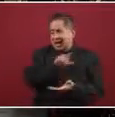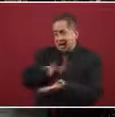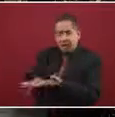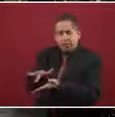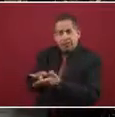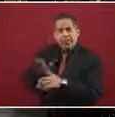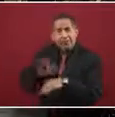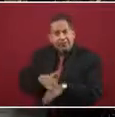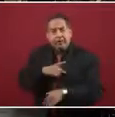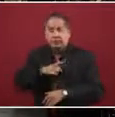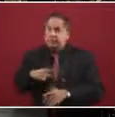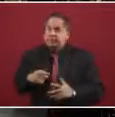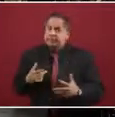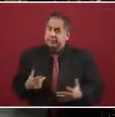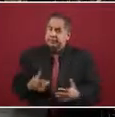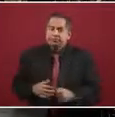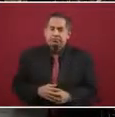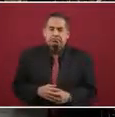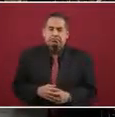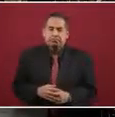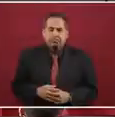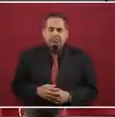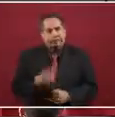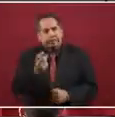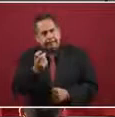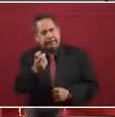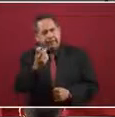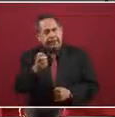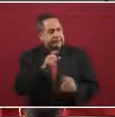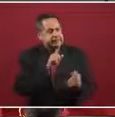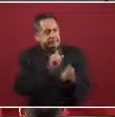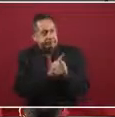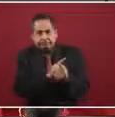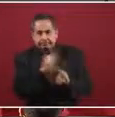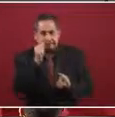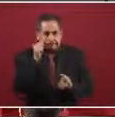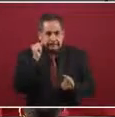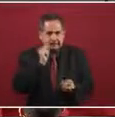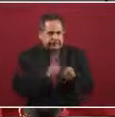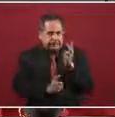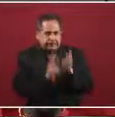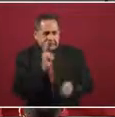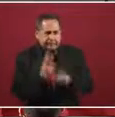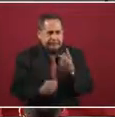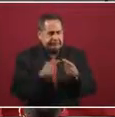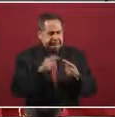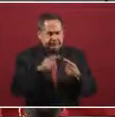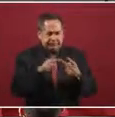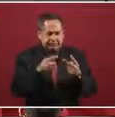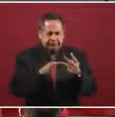que estos fueron los principales temas que ayer conversamos.